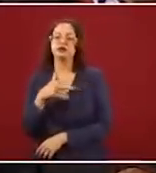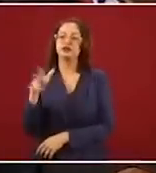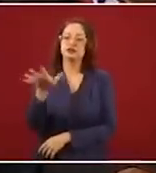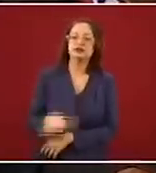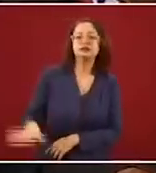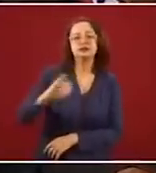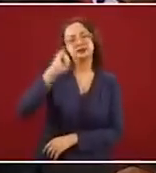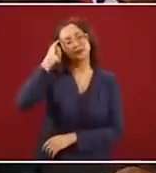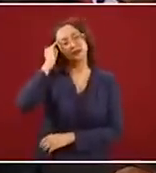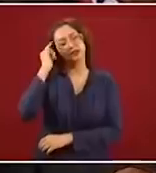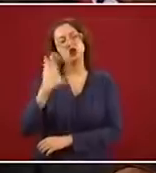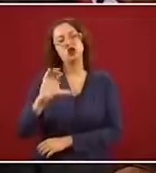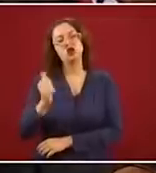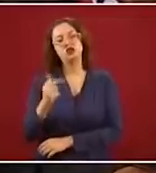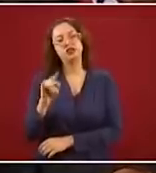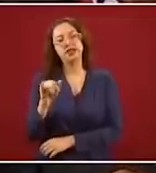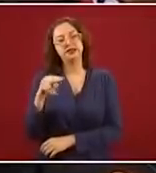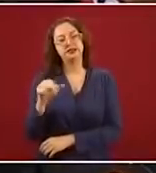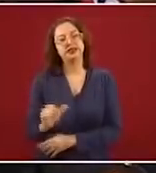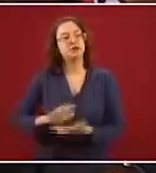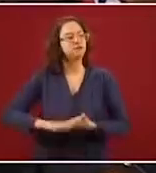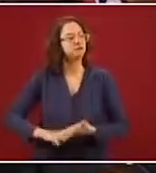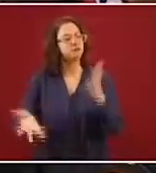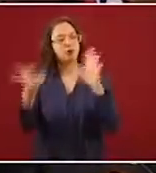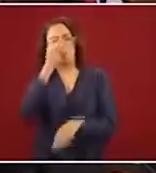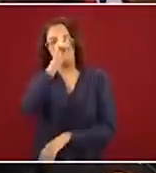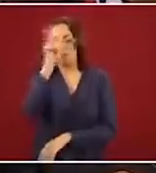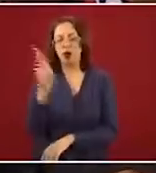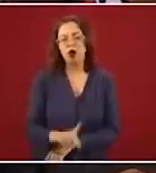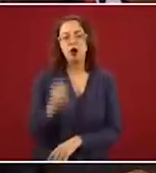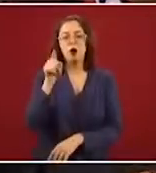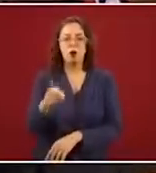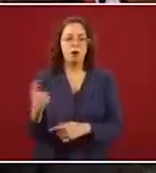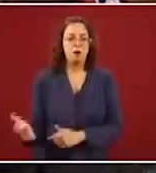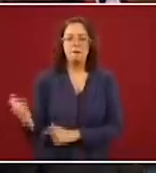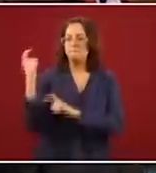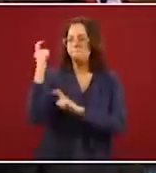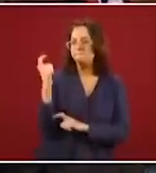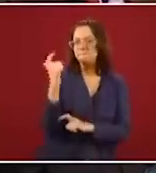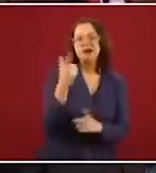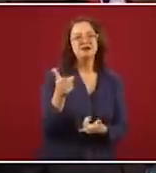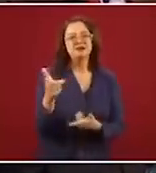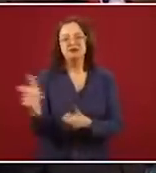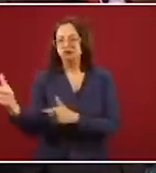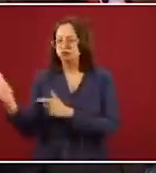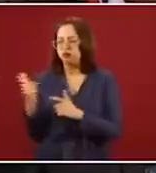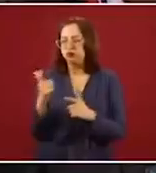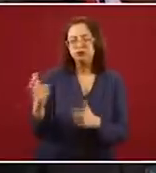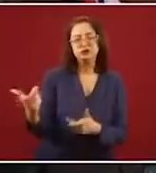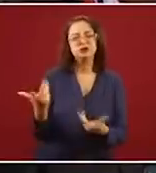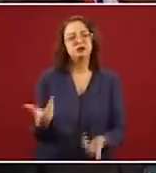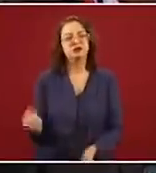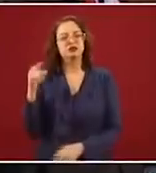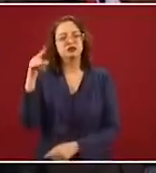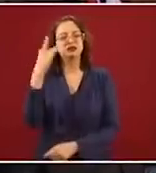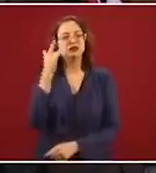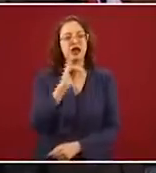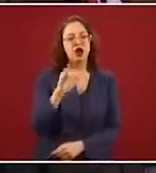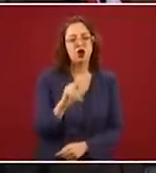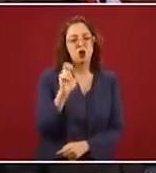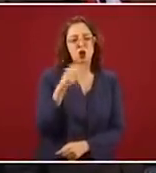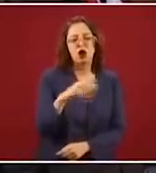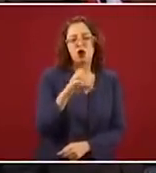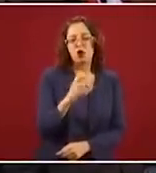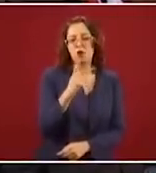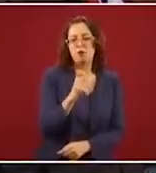una violencia terrible, armada, y usted se ha referido a lo de San Juan Copala. Sin embargo, me gustaría saber si tiene